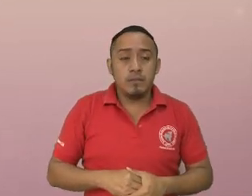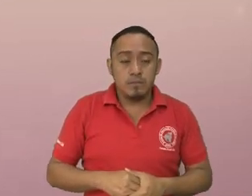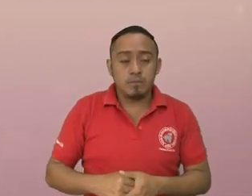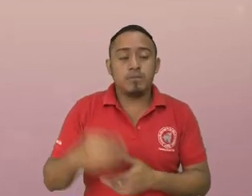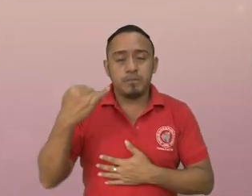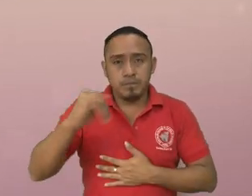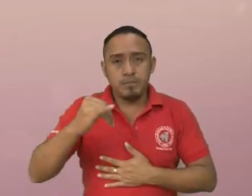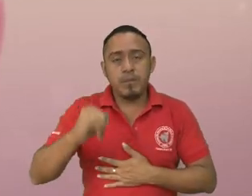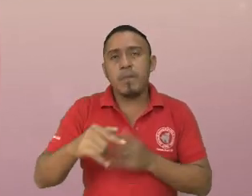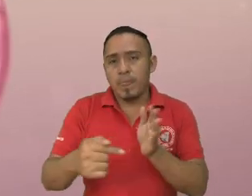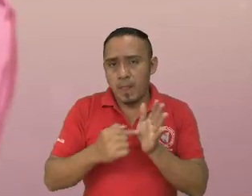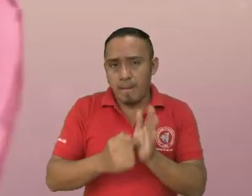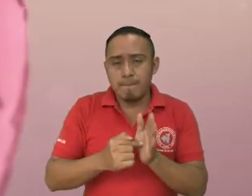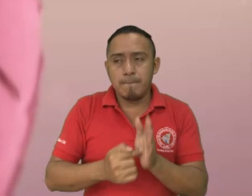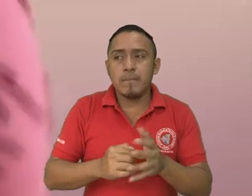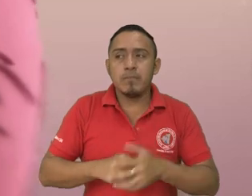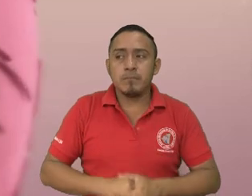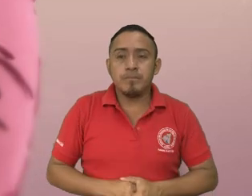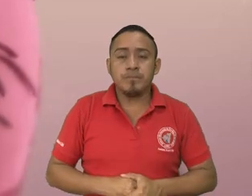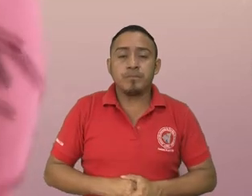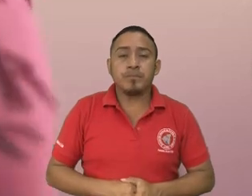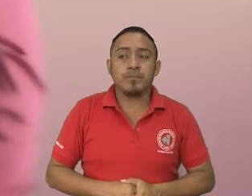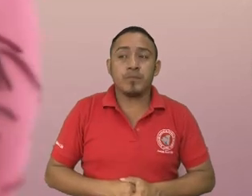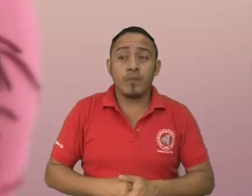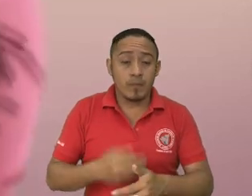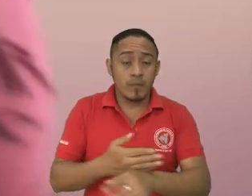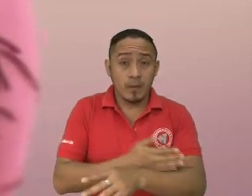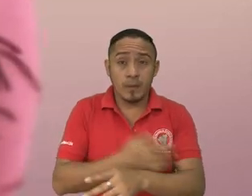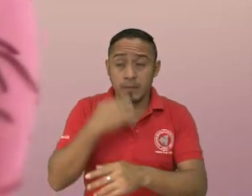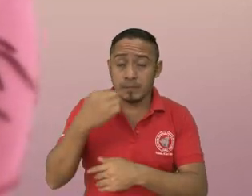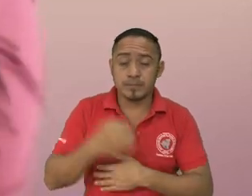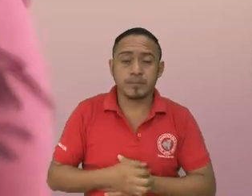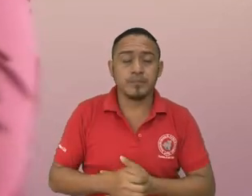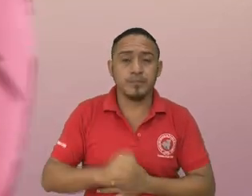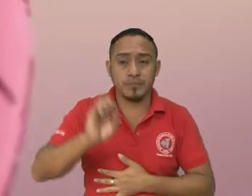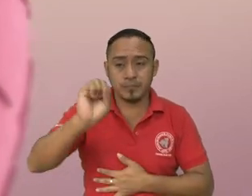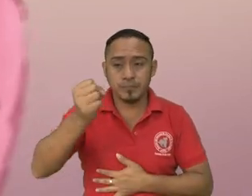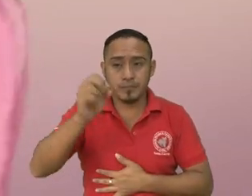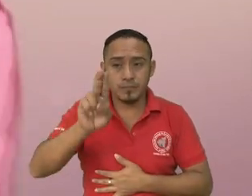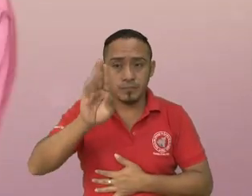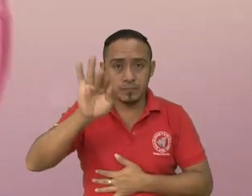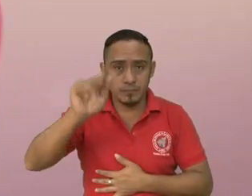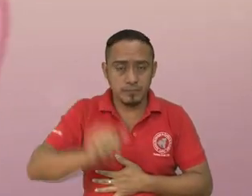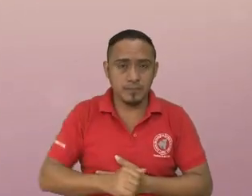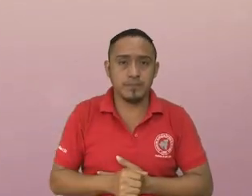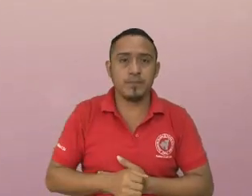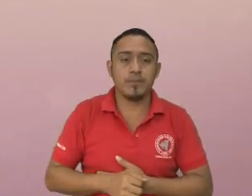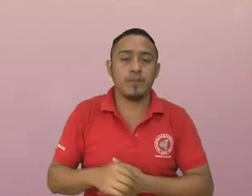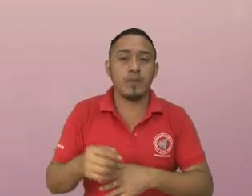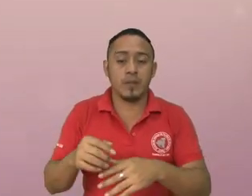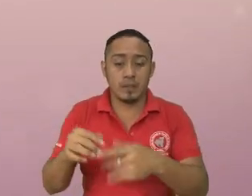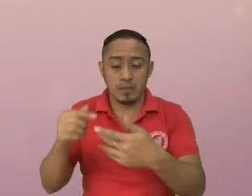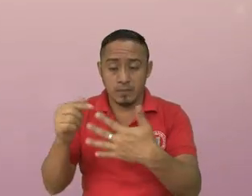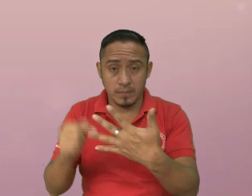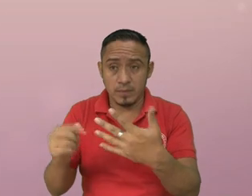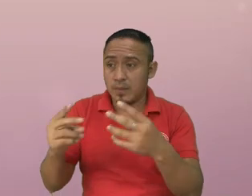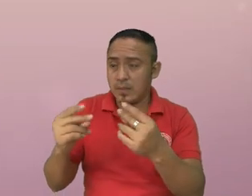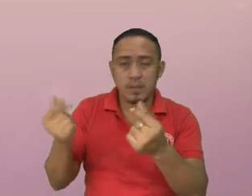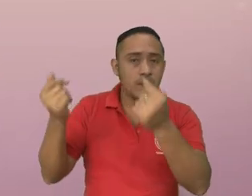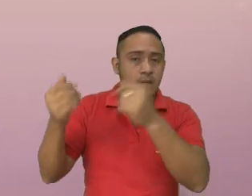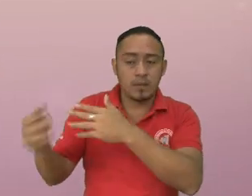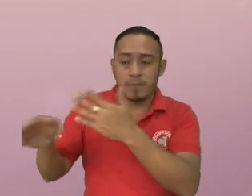súbita. Así es, por ejemplo, como mencionamos, la muerte súbita, el paciente de inmediato sus síntomas y fallece. En el